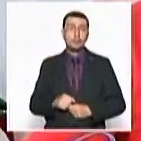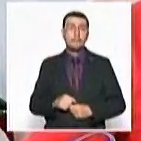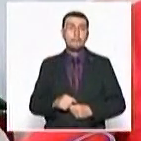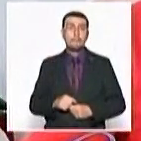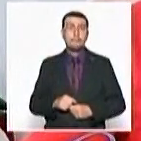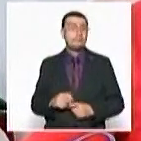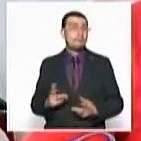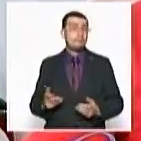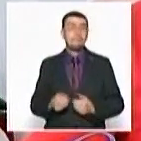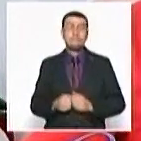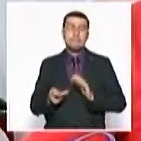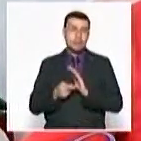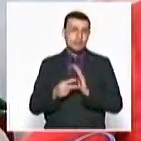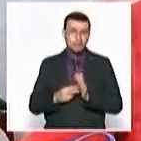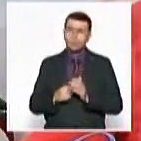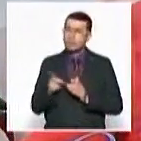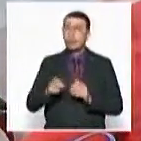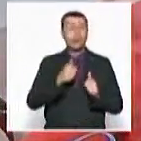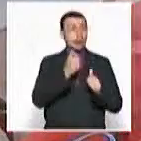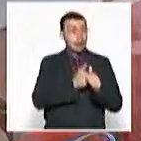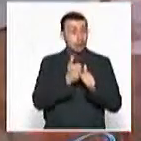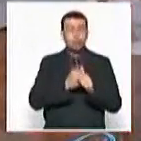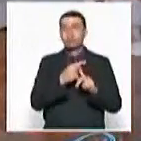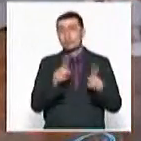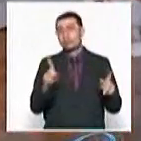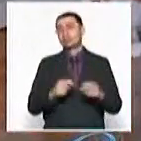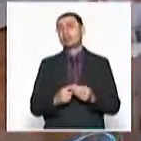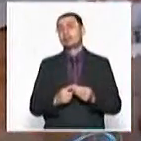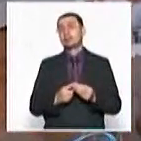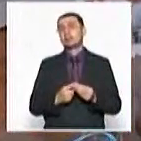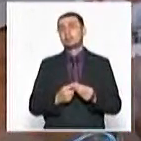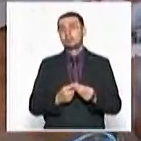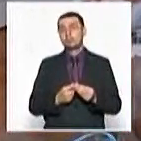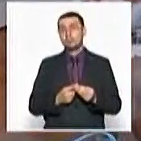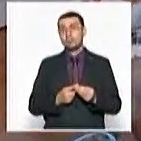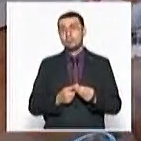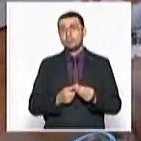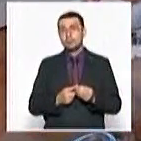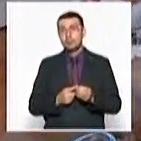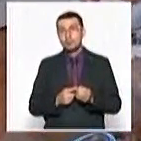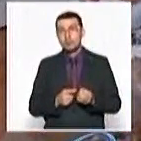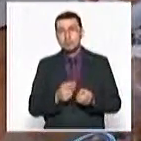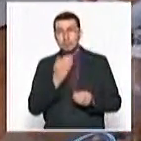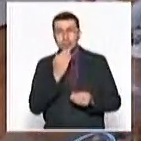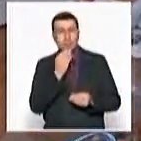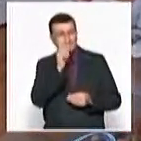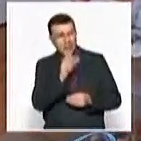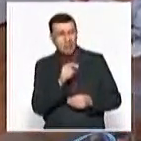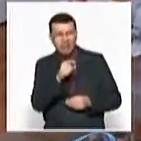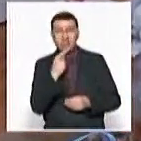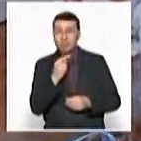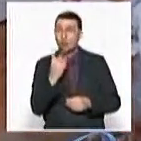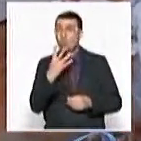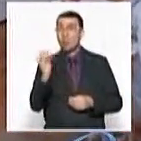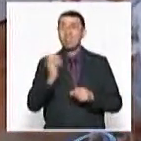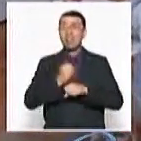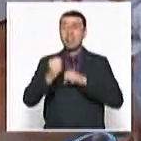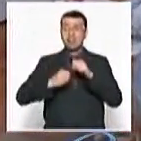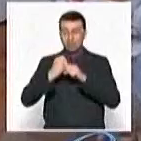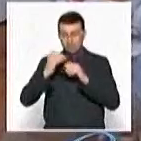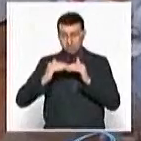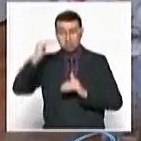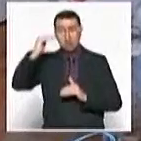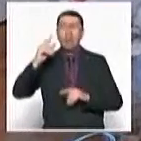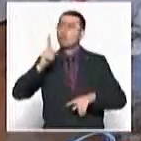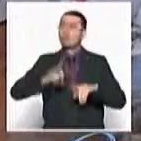Es decir, hay que individualizarlo, pero no significa que una mujer que le digan que después de los 40 años ya no puede tener hijos, que